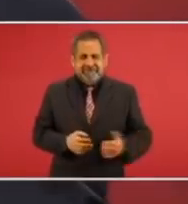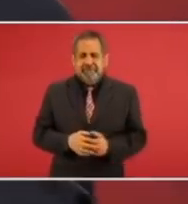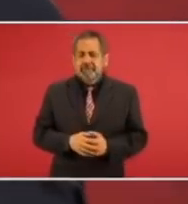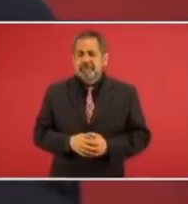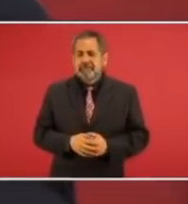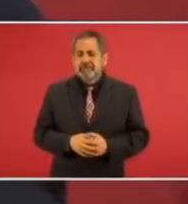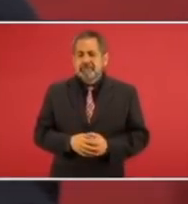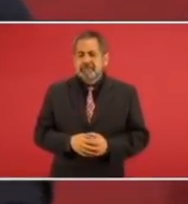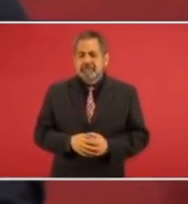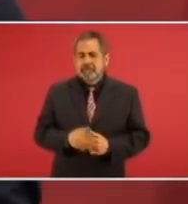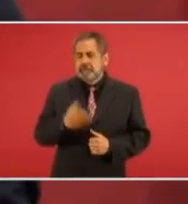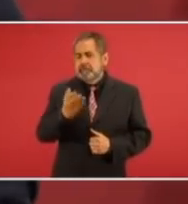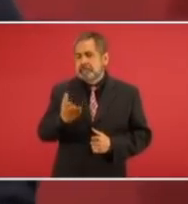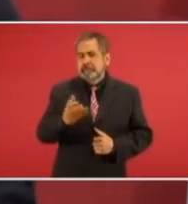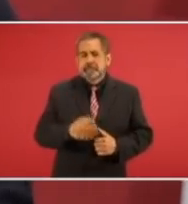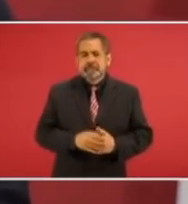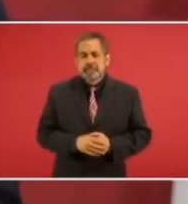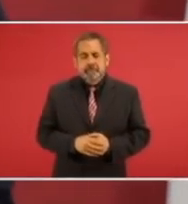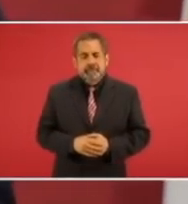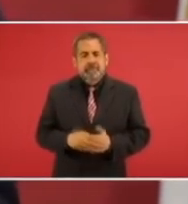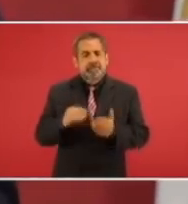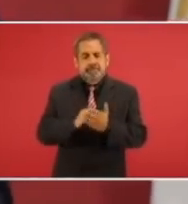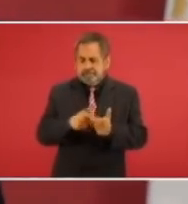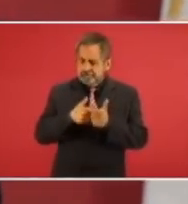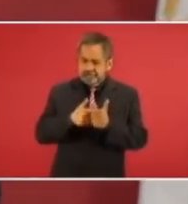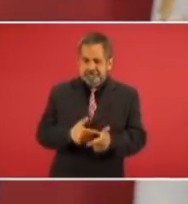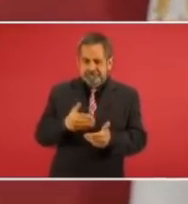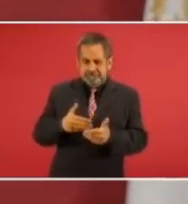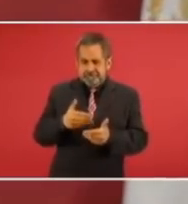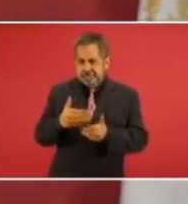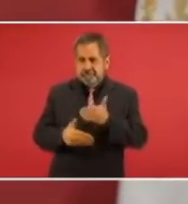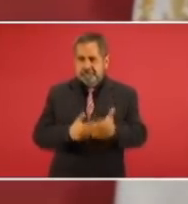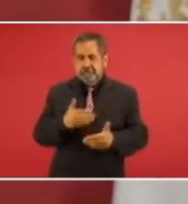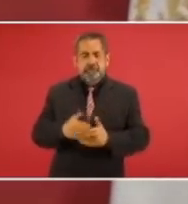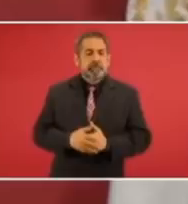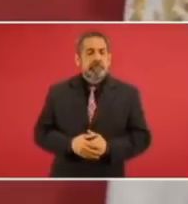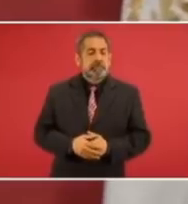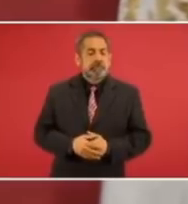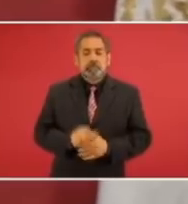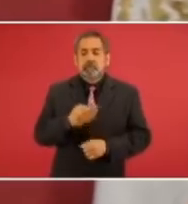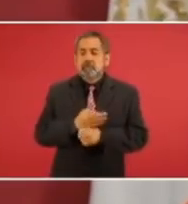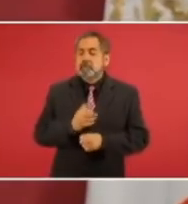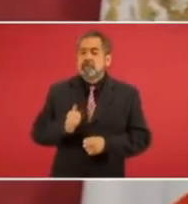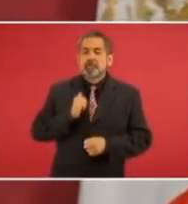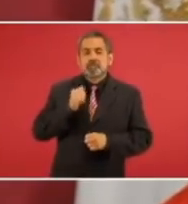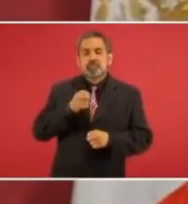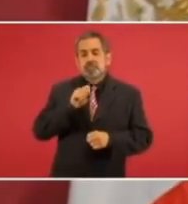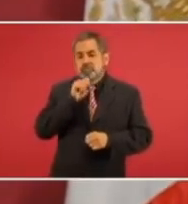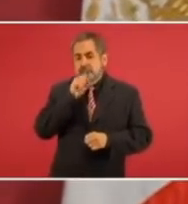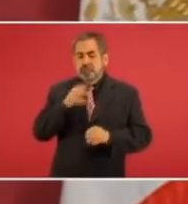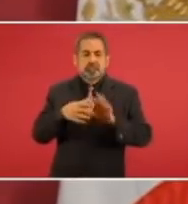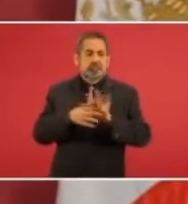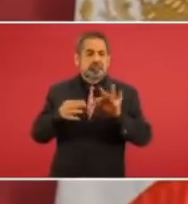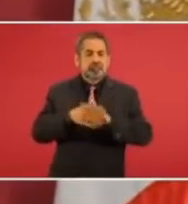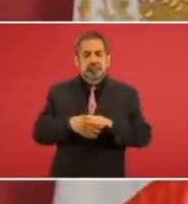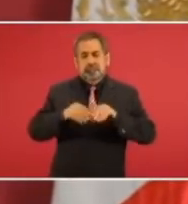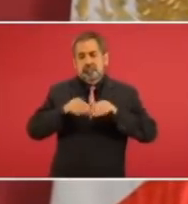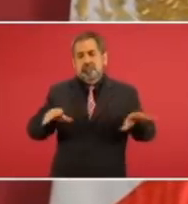Pedir que pues sigamos adelante, aprovechar también